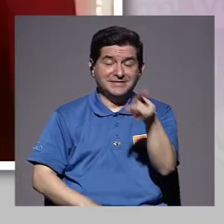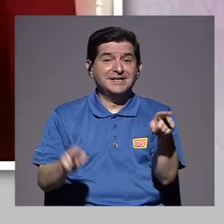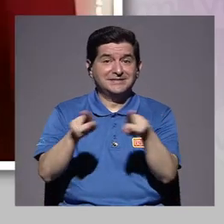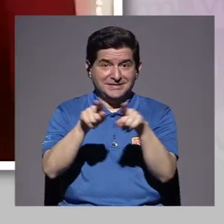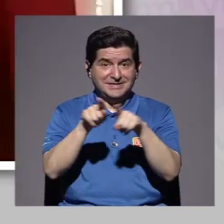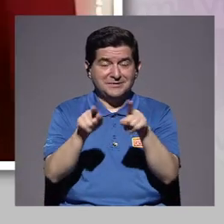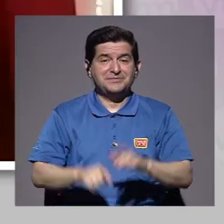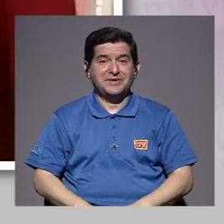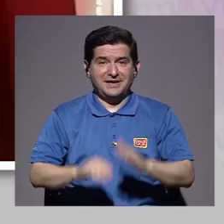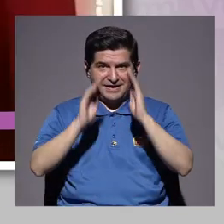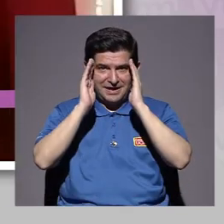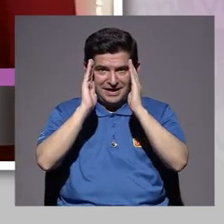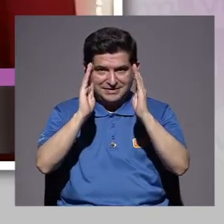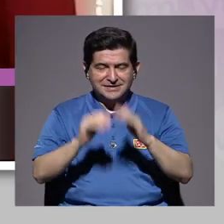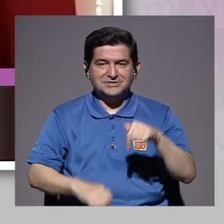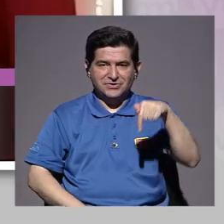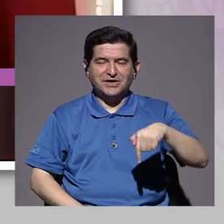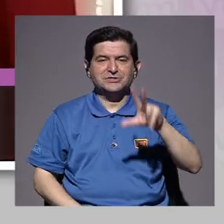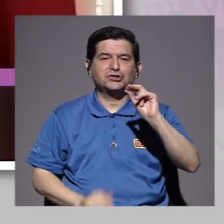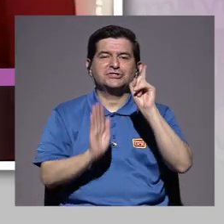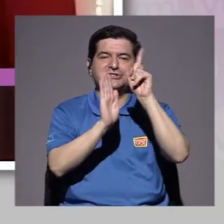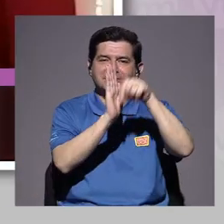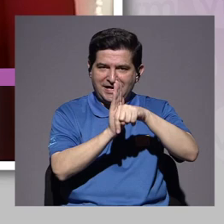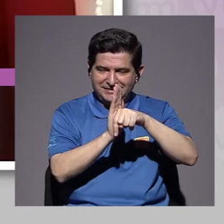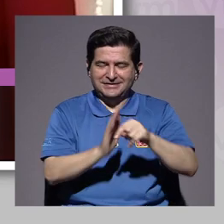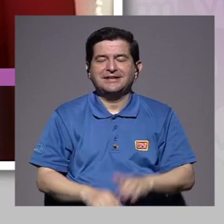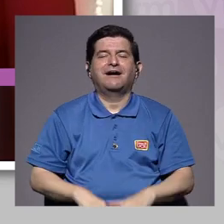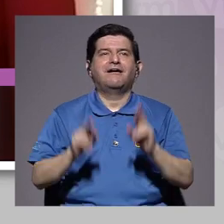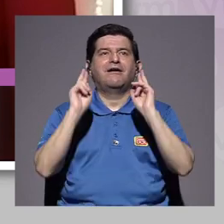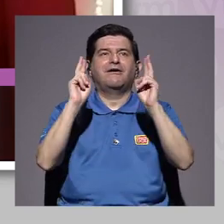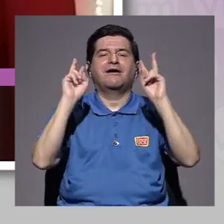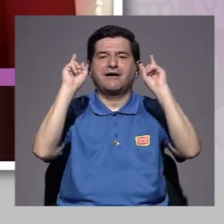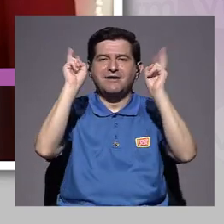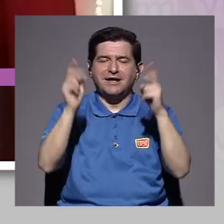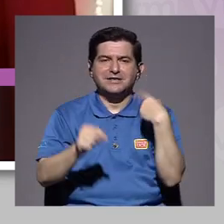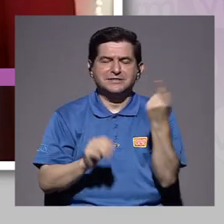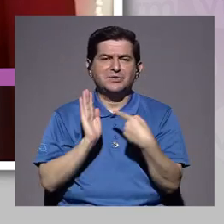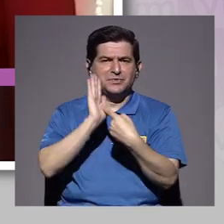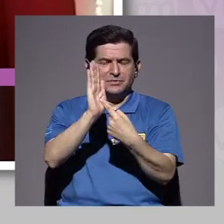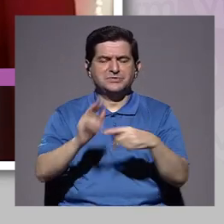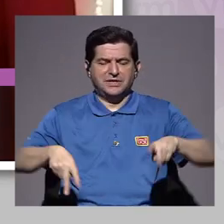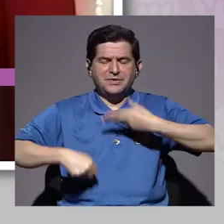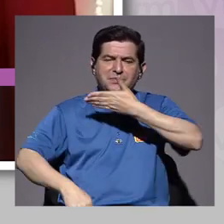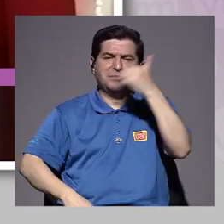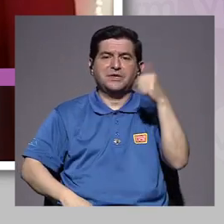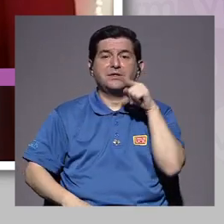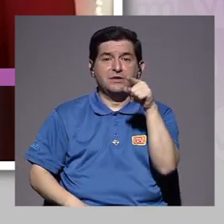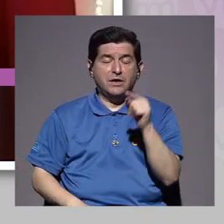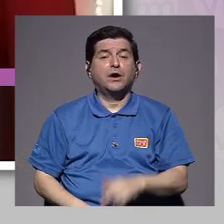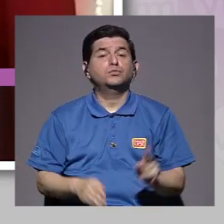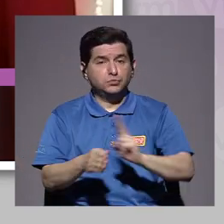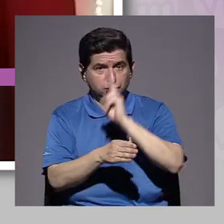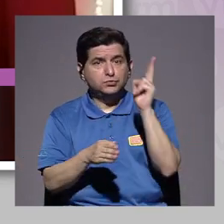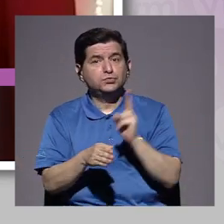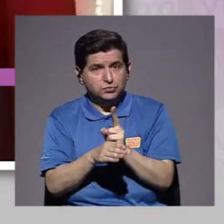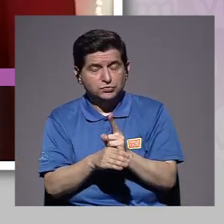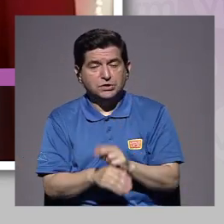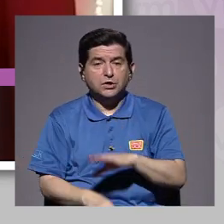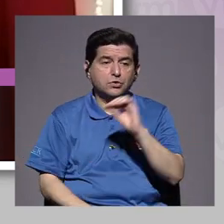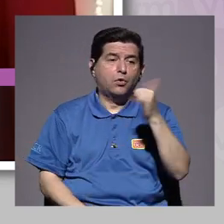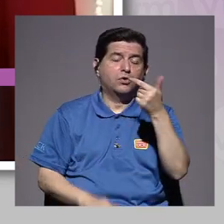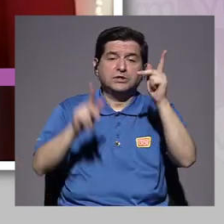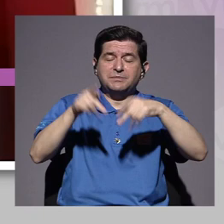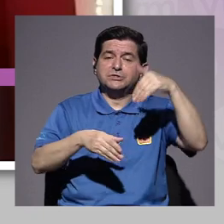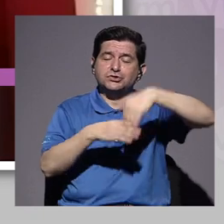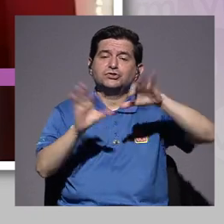Gracias a usted también por haber estado con nosotros durante esta media hora. Ojalá los temas que siempre le traemos en Vivir Mejor puedan ser de utilidad para usted